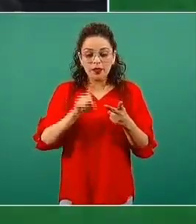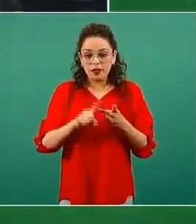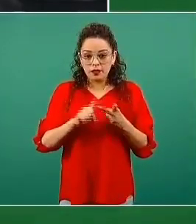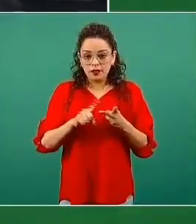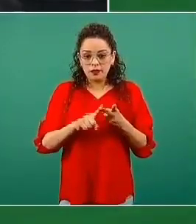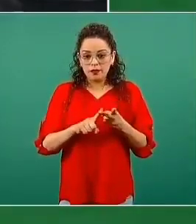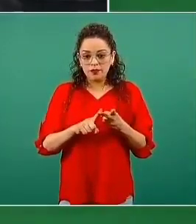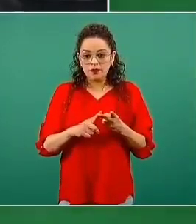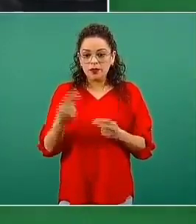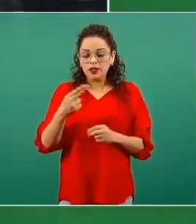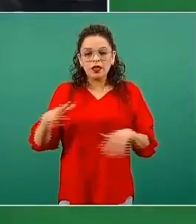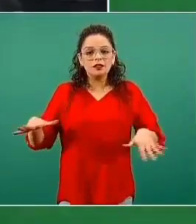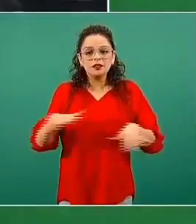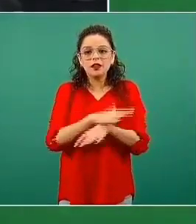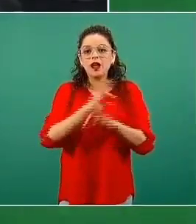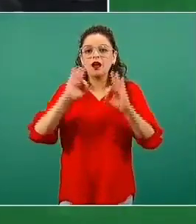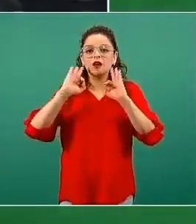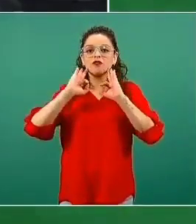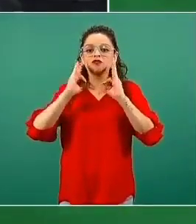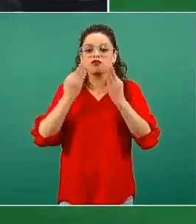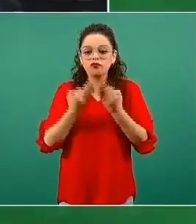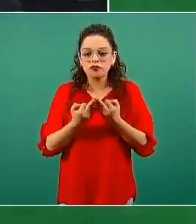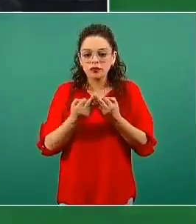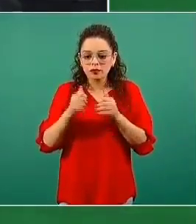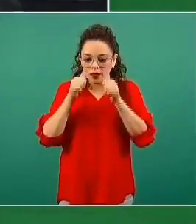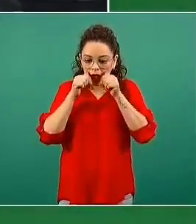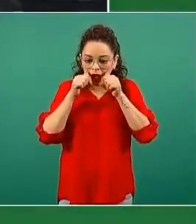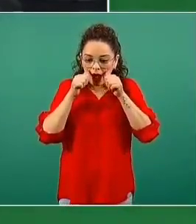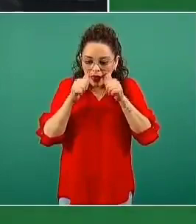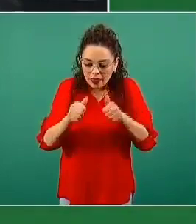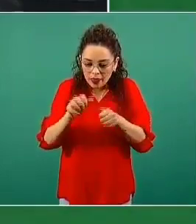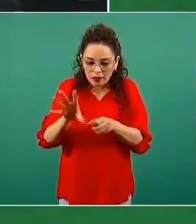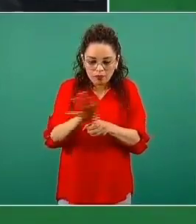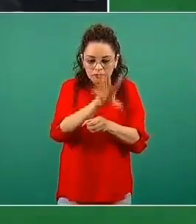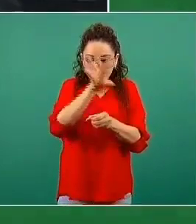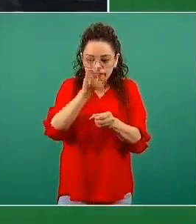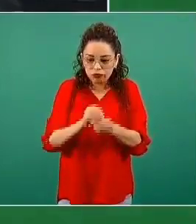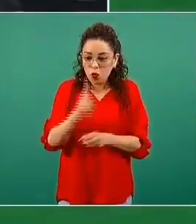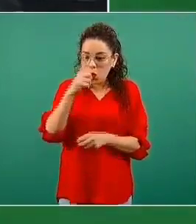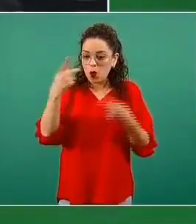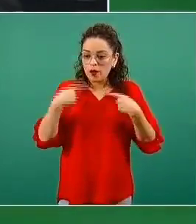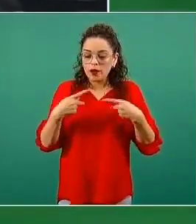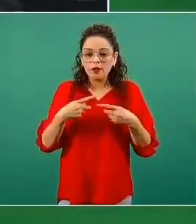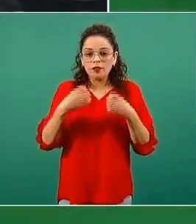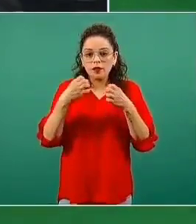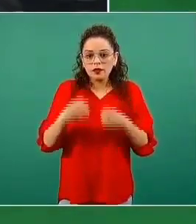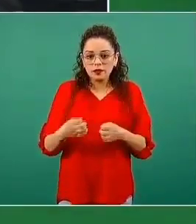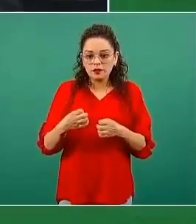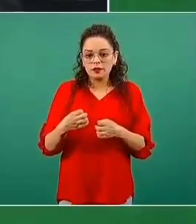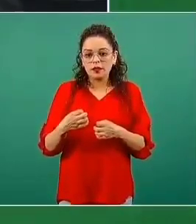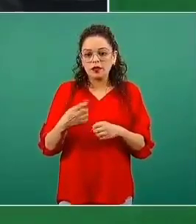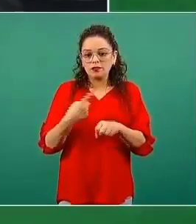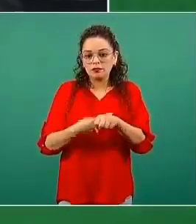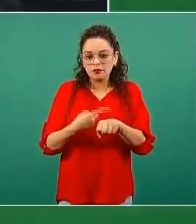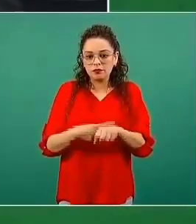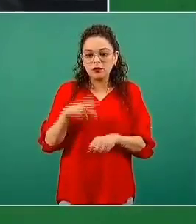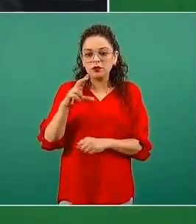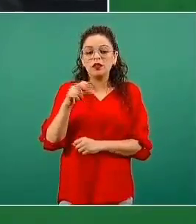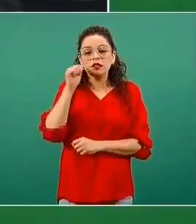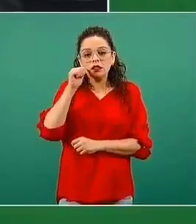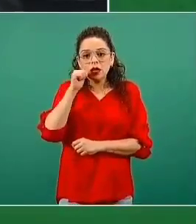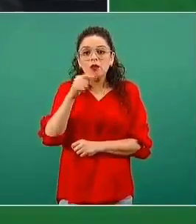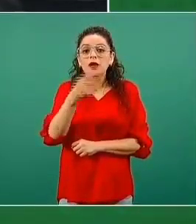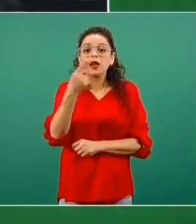cambiar el modelo de atención integral de un paciente, que le evitemos que vaya a